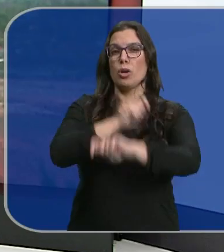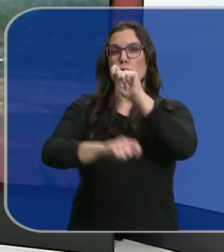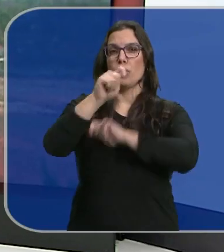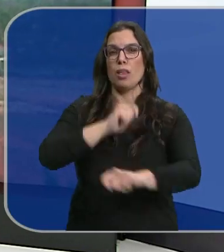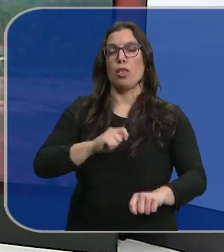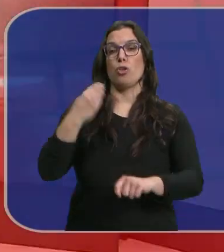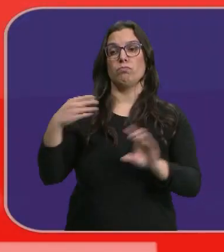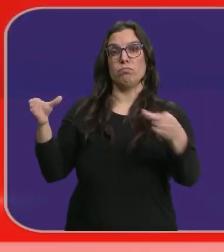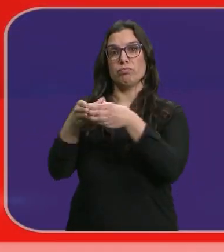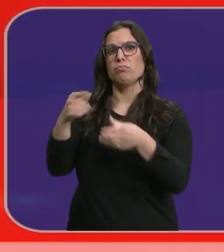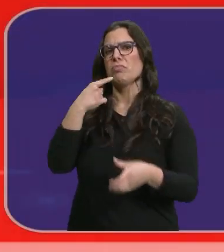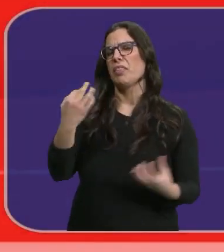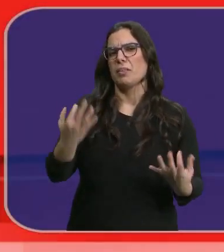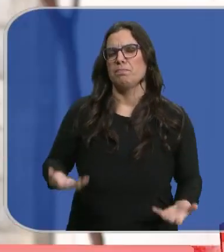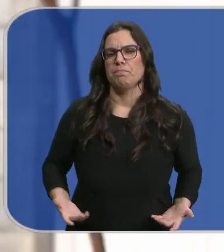Nostra.